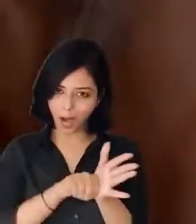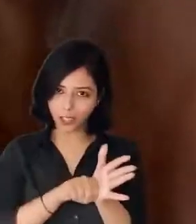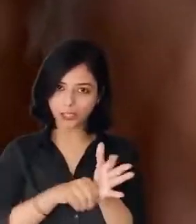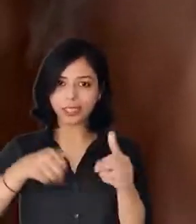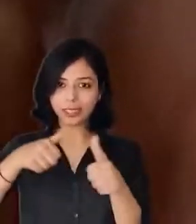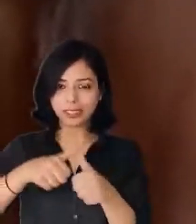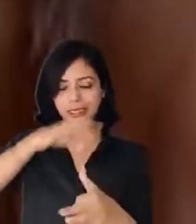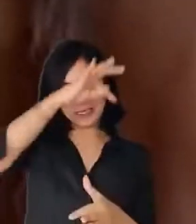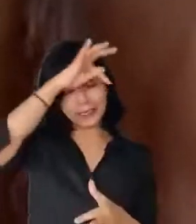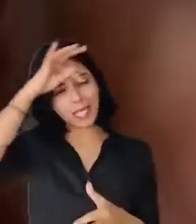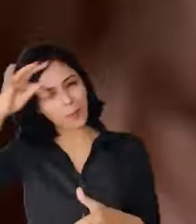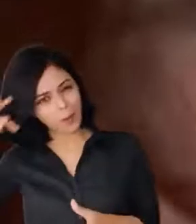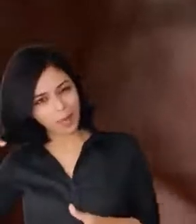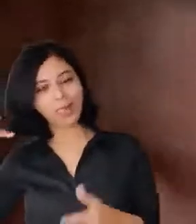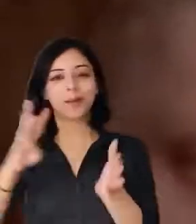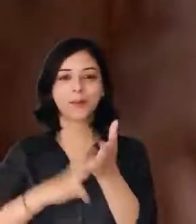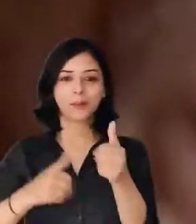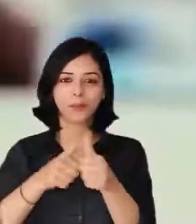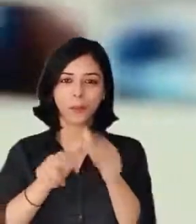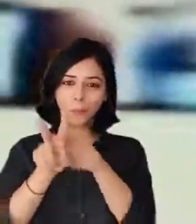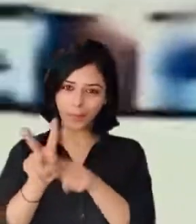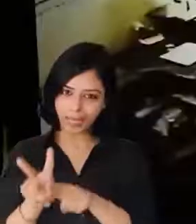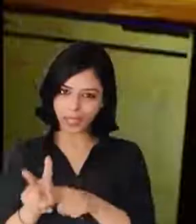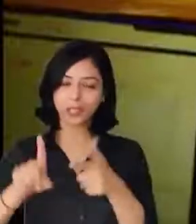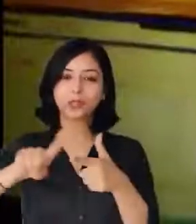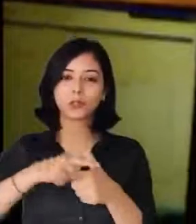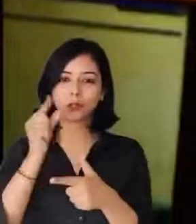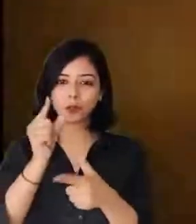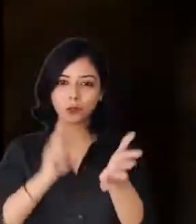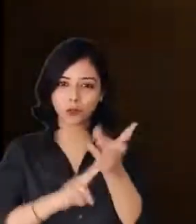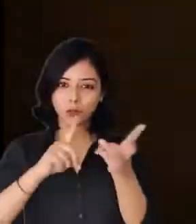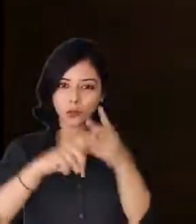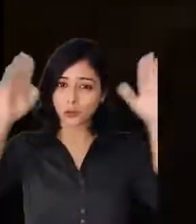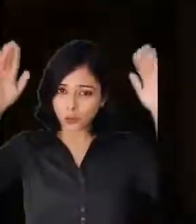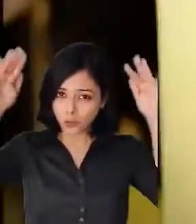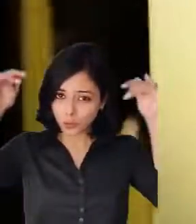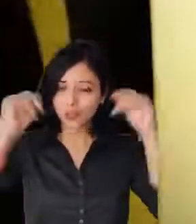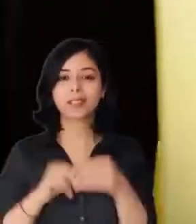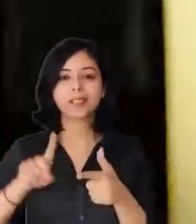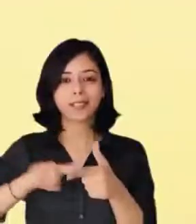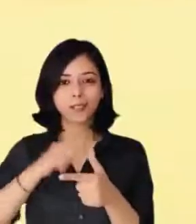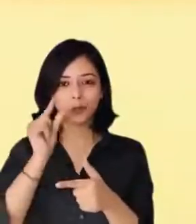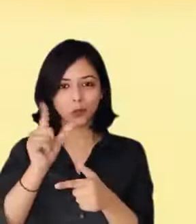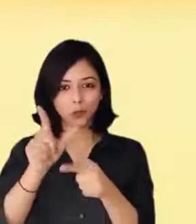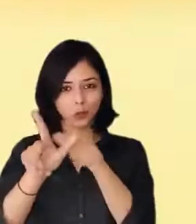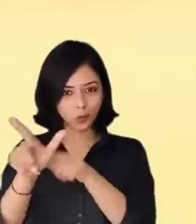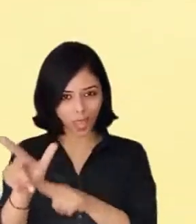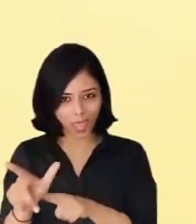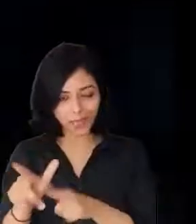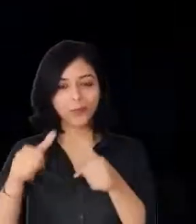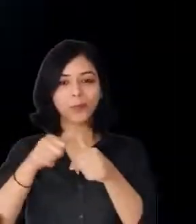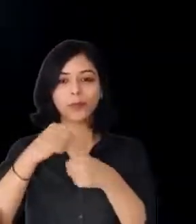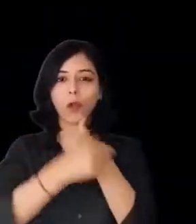a la joven había muchos moteles. Fuimos a muchos de ellos para averiguar si alguno tenía sábanas verdes.